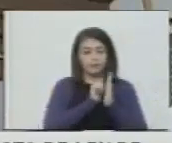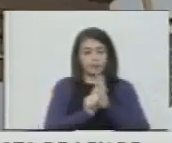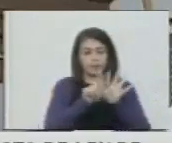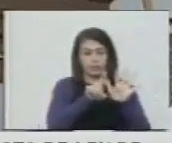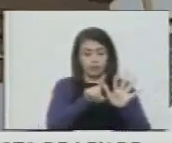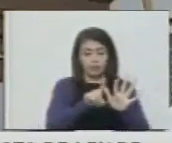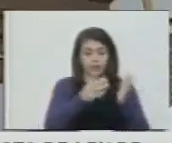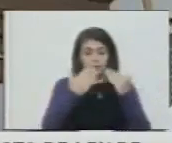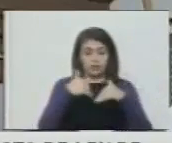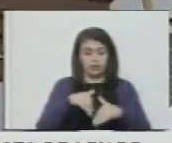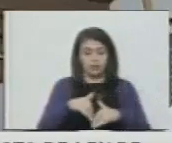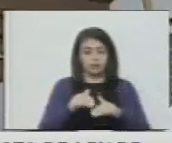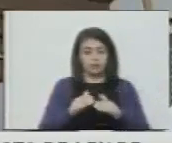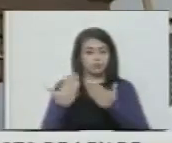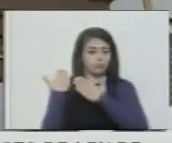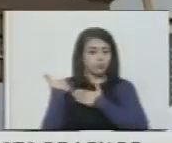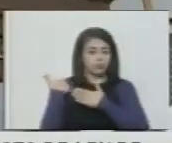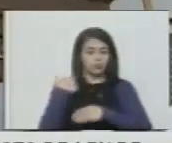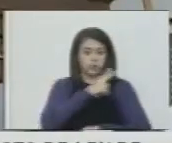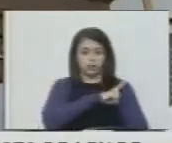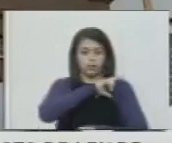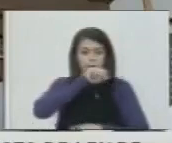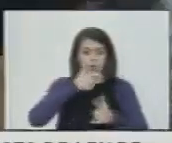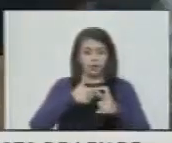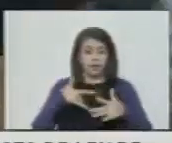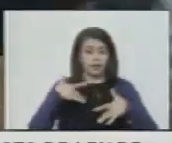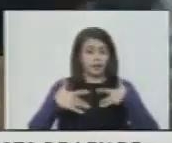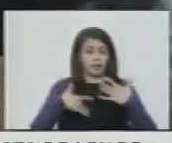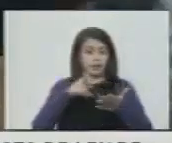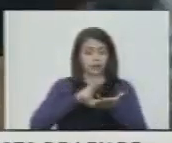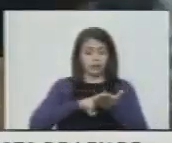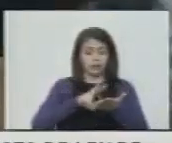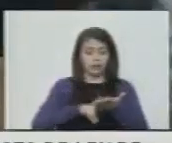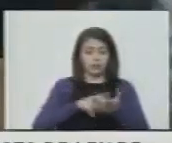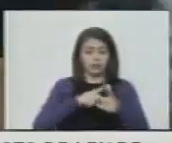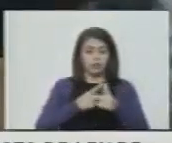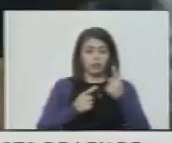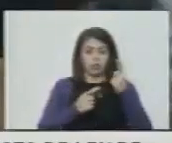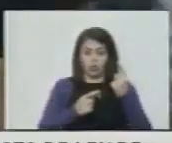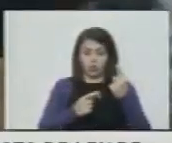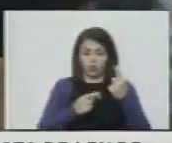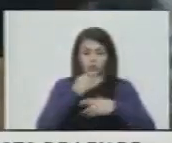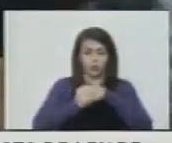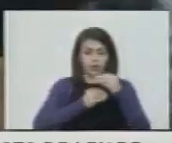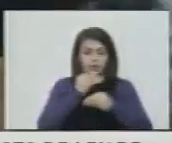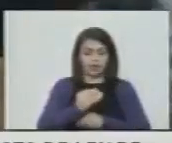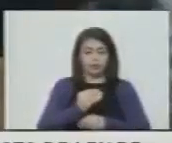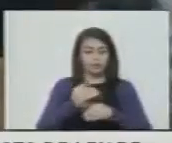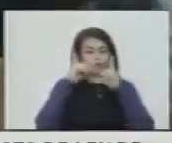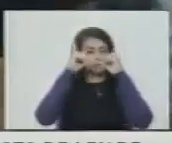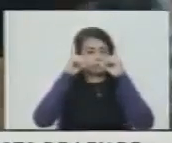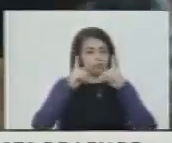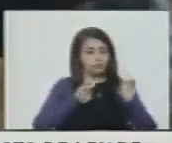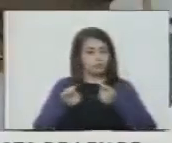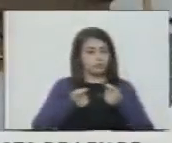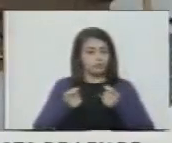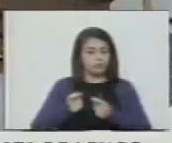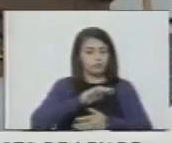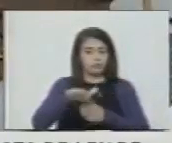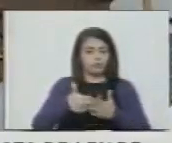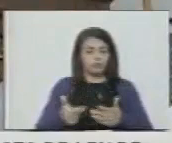Artículo 6. Son atribuciones de la Superintendencia de la Actividad Aseguradora. 1. Ejercer la potestad regulatoria para